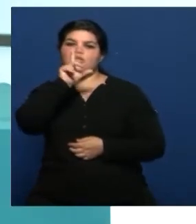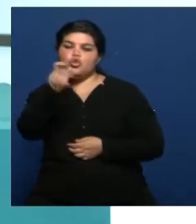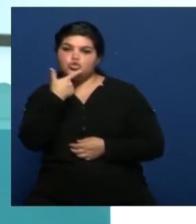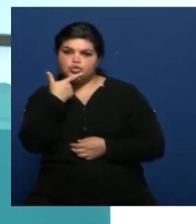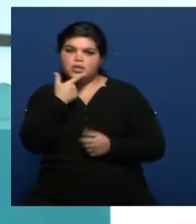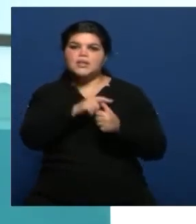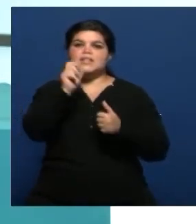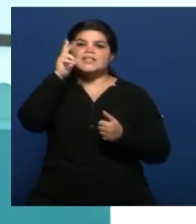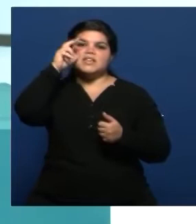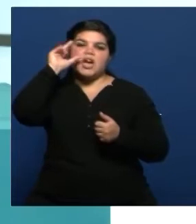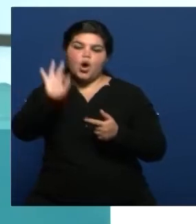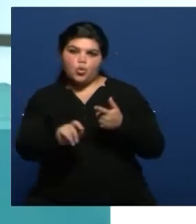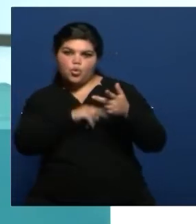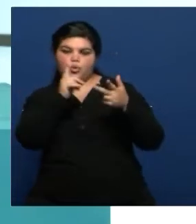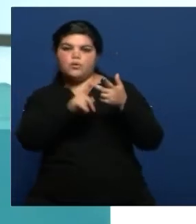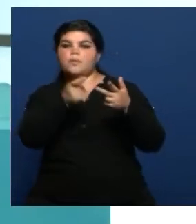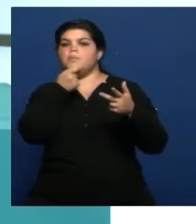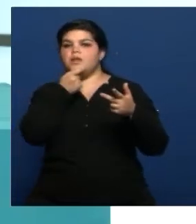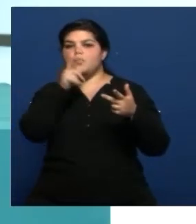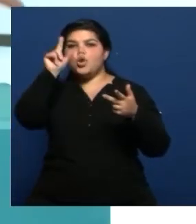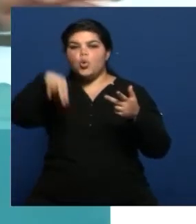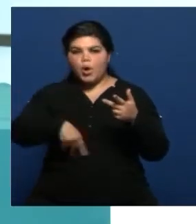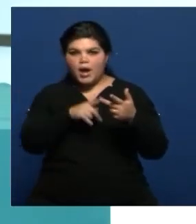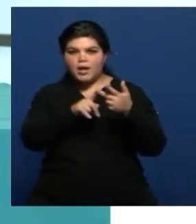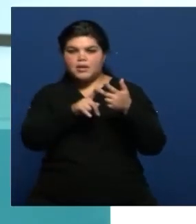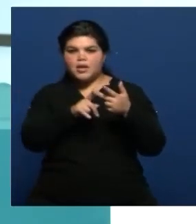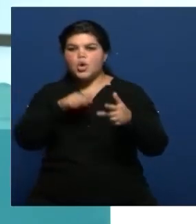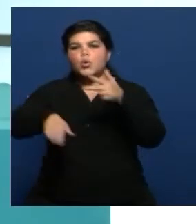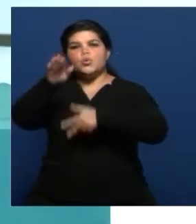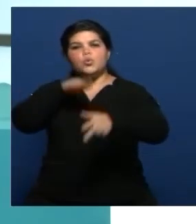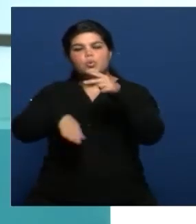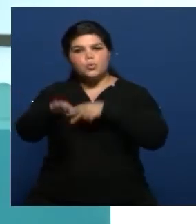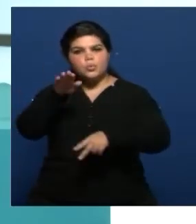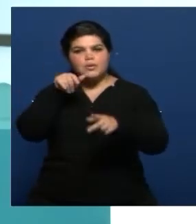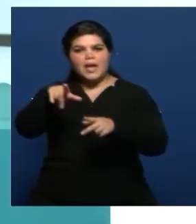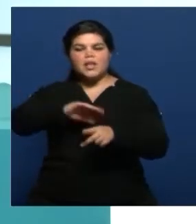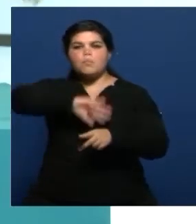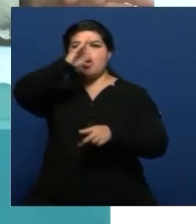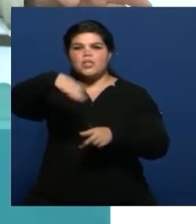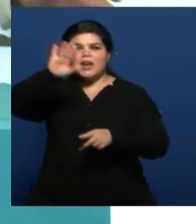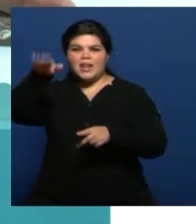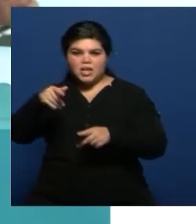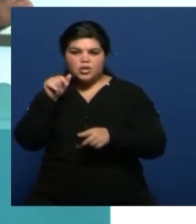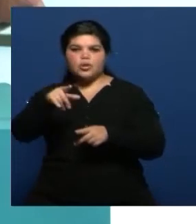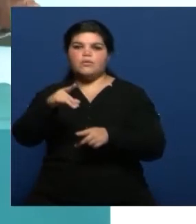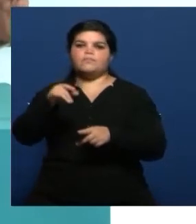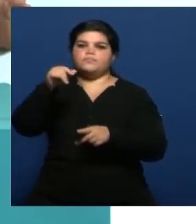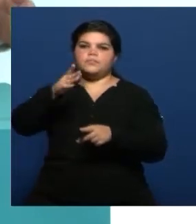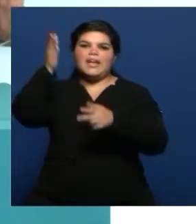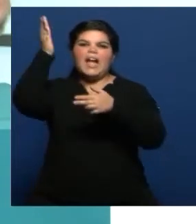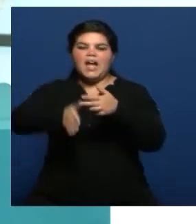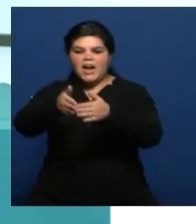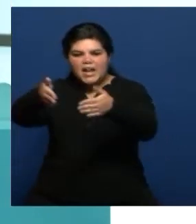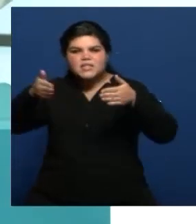ejemplo del Chayao, les doy el ejemplo en Luján, de esa ruta que va hacia Potrerillo, hacia Cacheuta, todos esos barrios